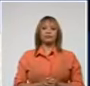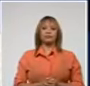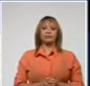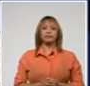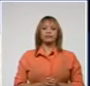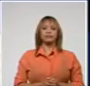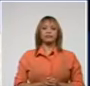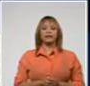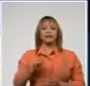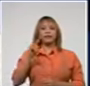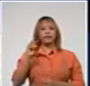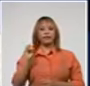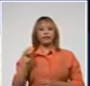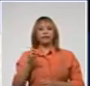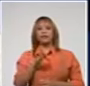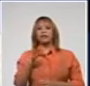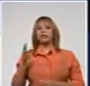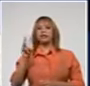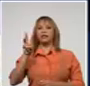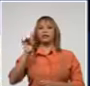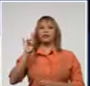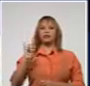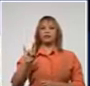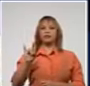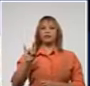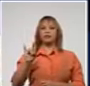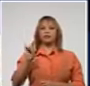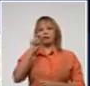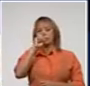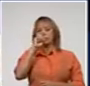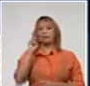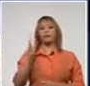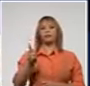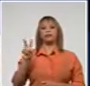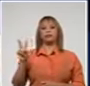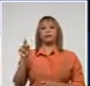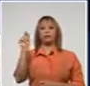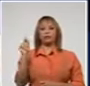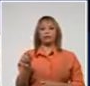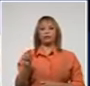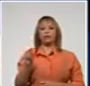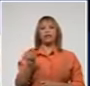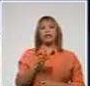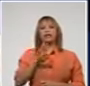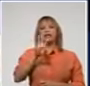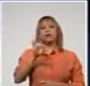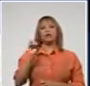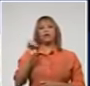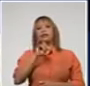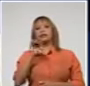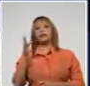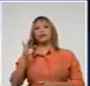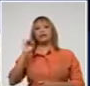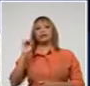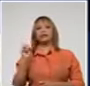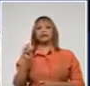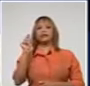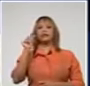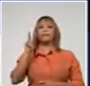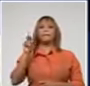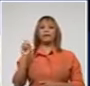De 20 a 39 años, 22 personas, de 40 a 60, 20, y más